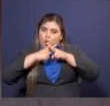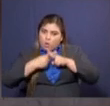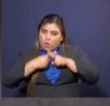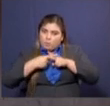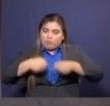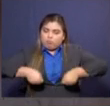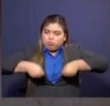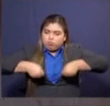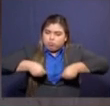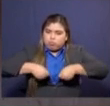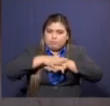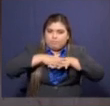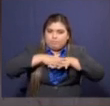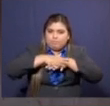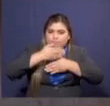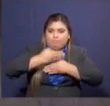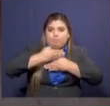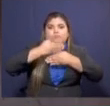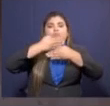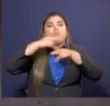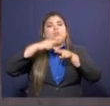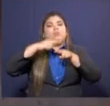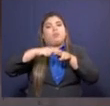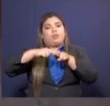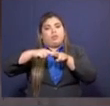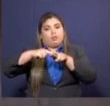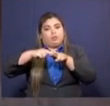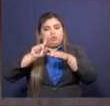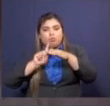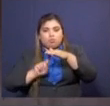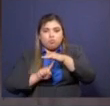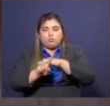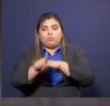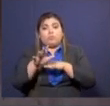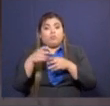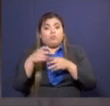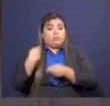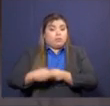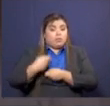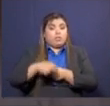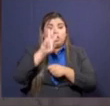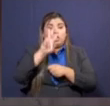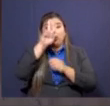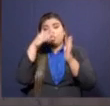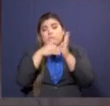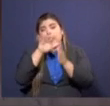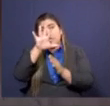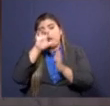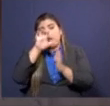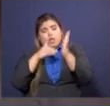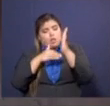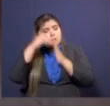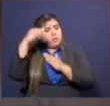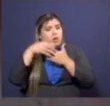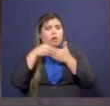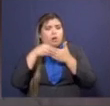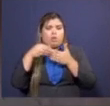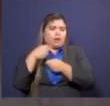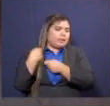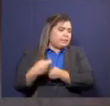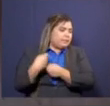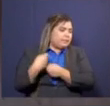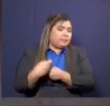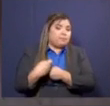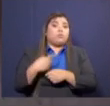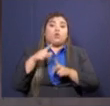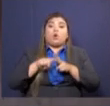los trabajos. Se trata de una inversión de más de 2.500 millones de balboas que en su fase